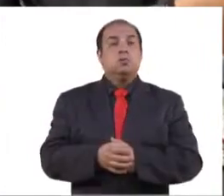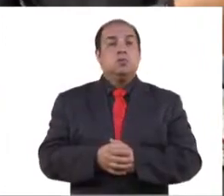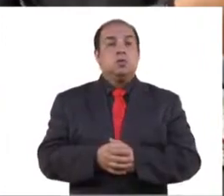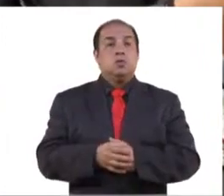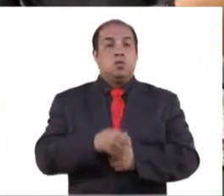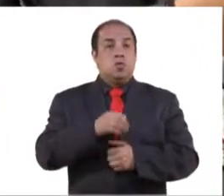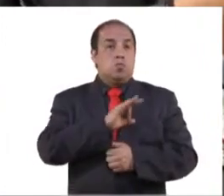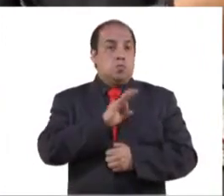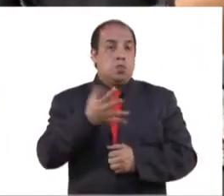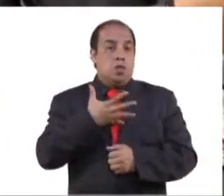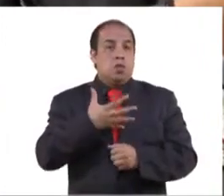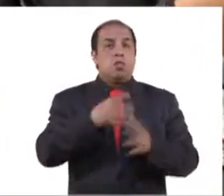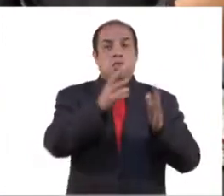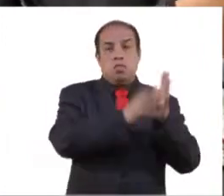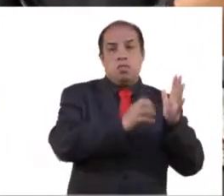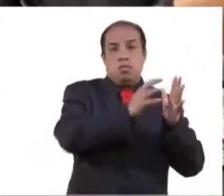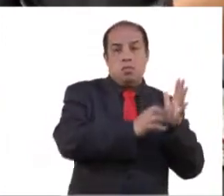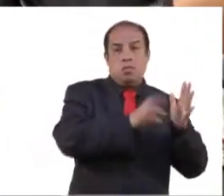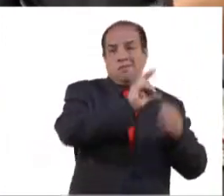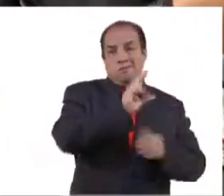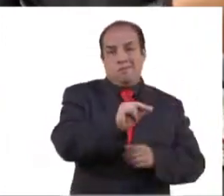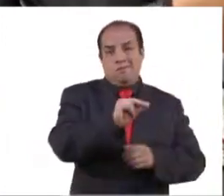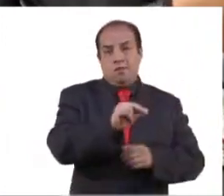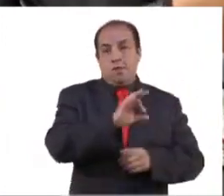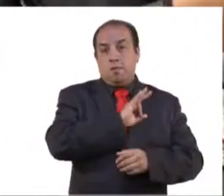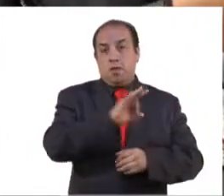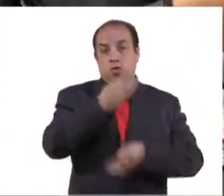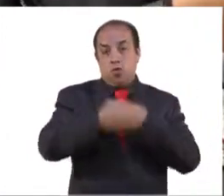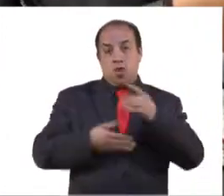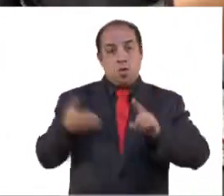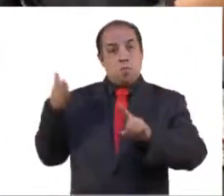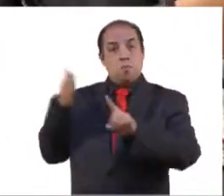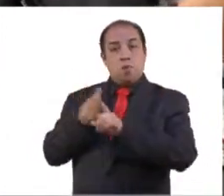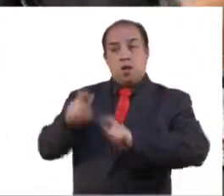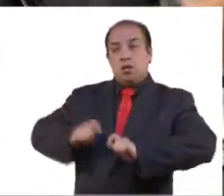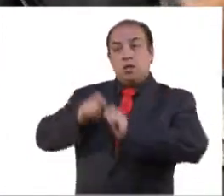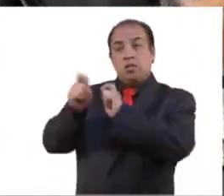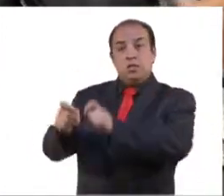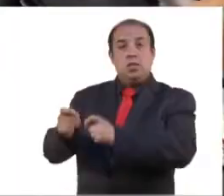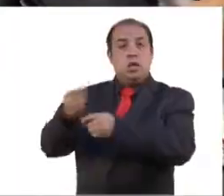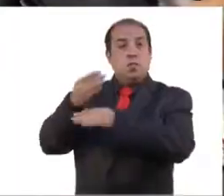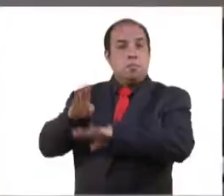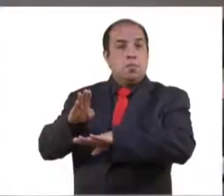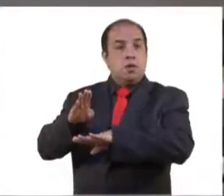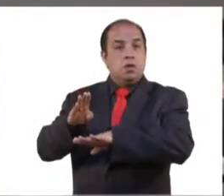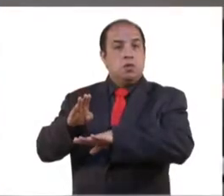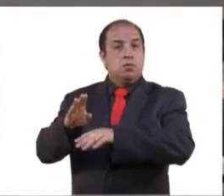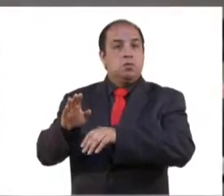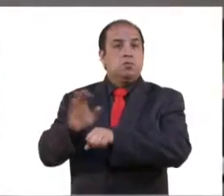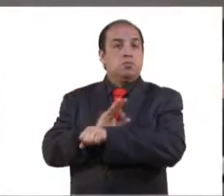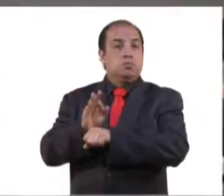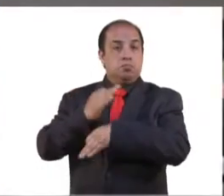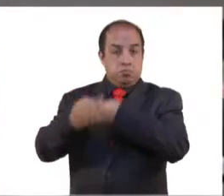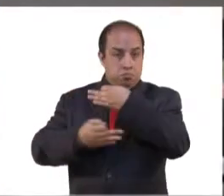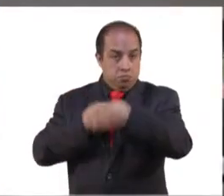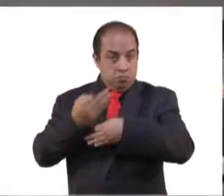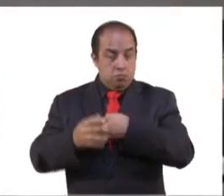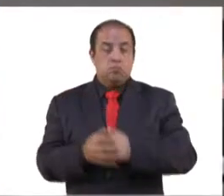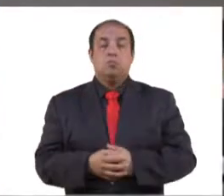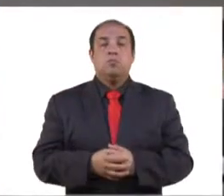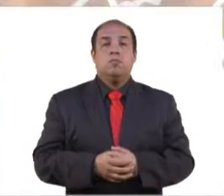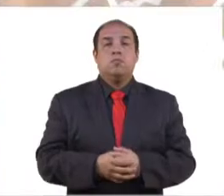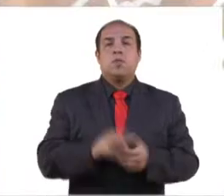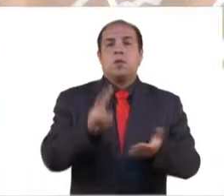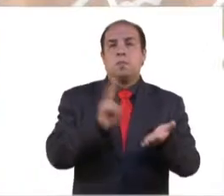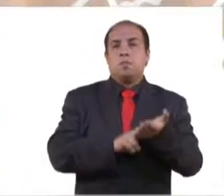comisiones, sino pasarse ya directamente a todo centralizarlo ahora en el Banco del Bienestar. Gracias. Bueno, respecto al costo